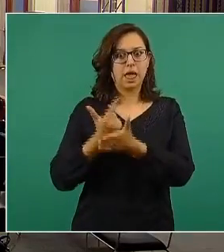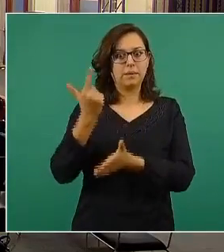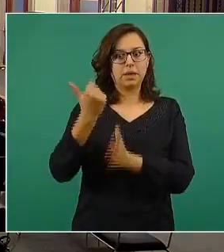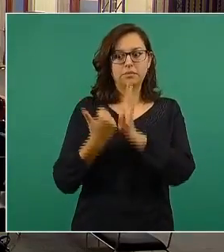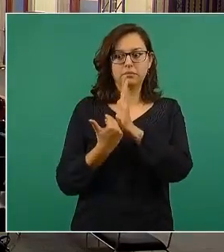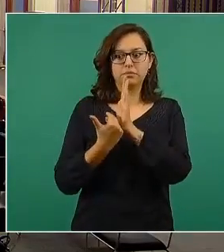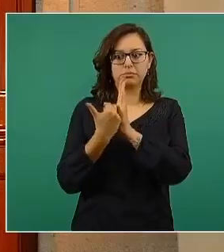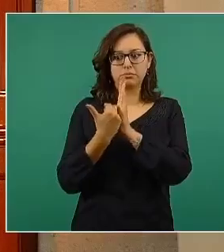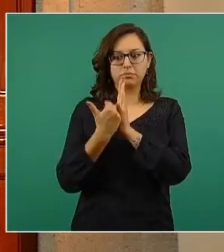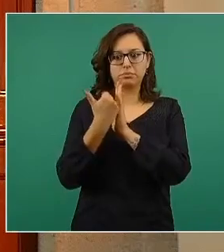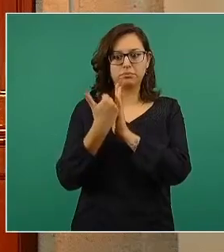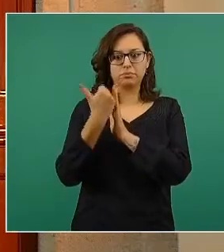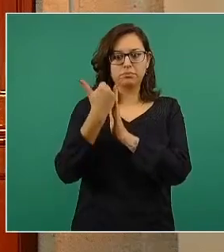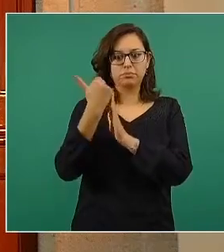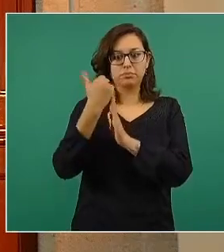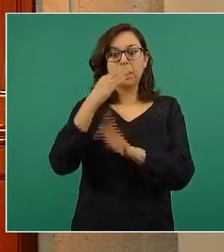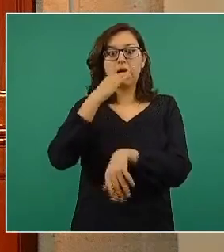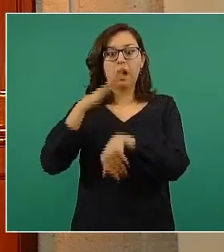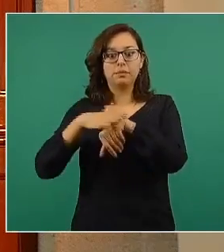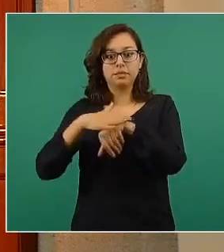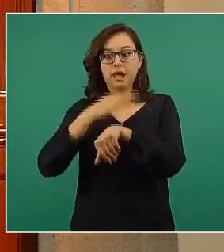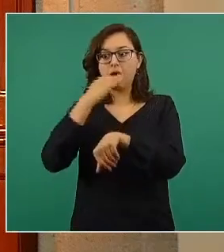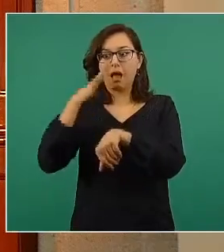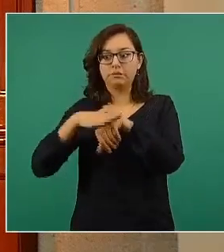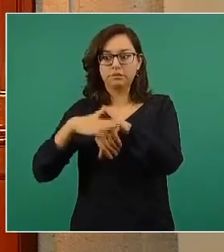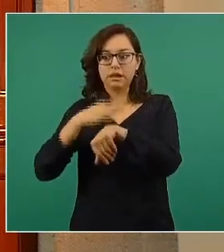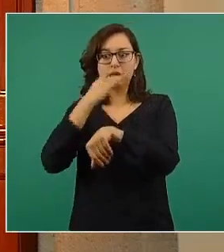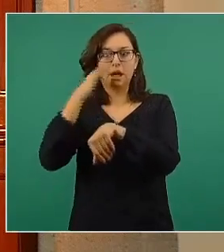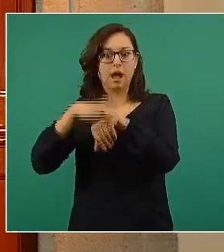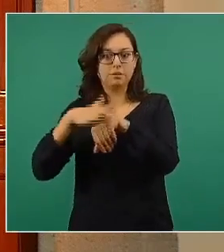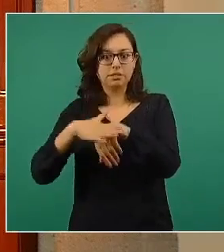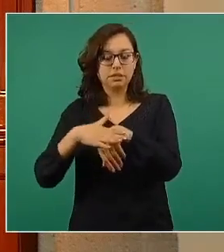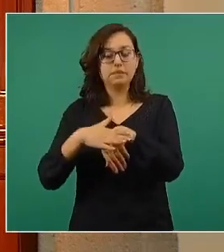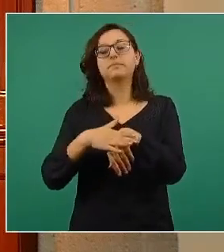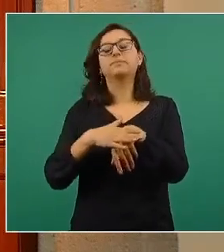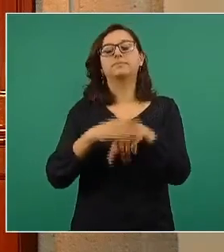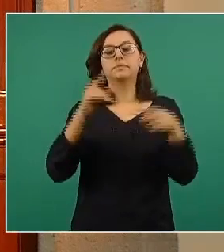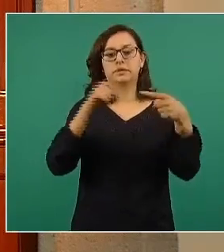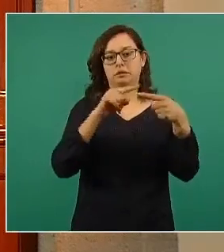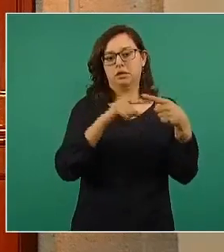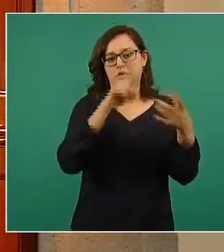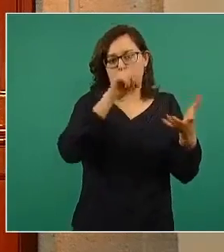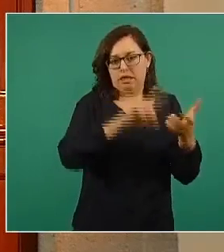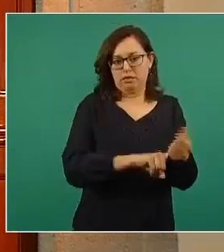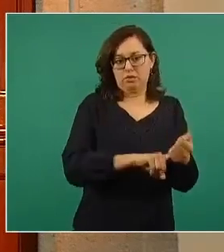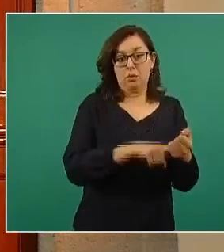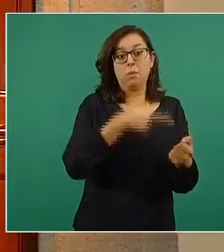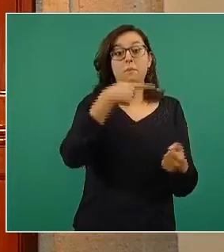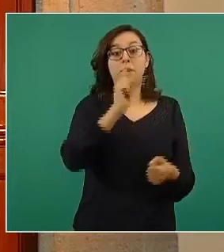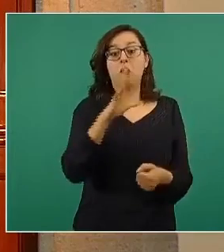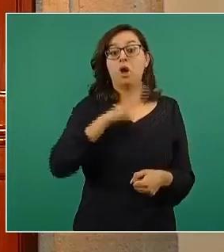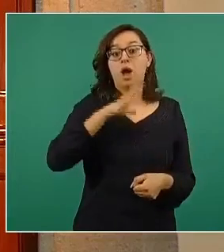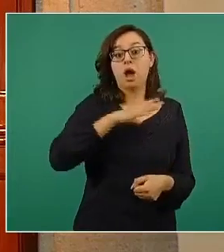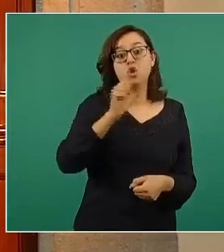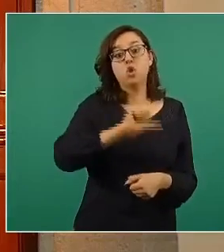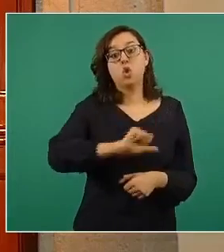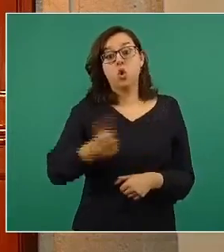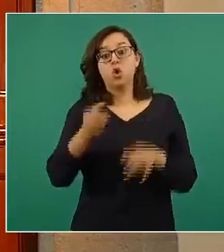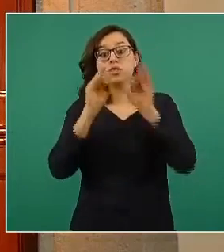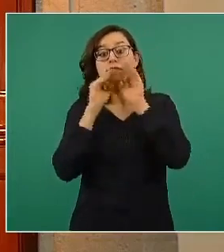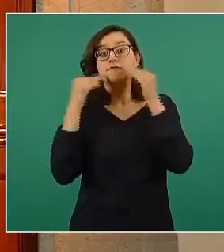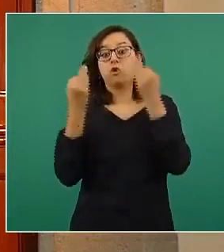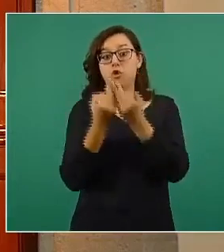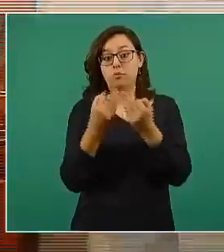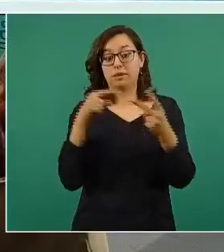análisis, pero también hay otros productos que en su momento nos sirven para alertar a toda la población. Si vemos la siguiente diapositiva,